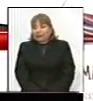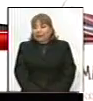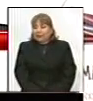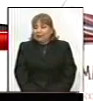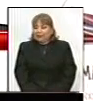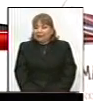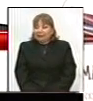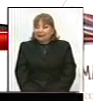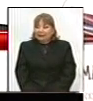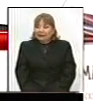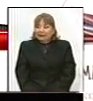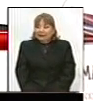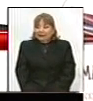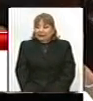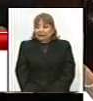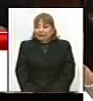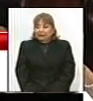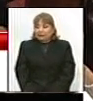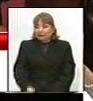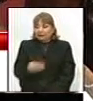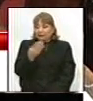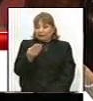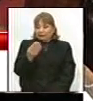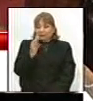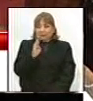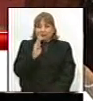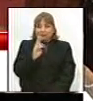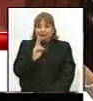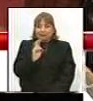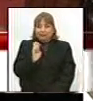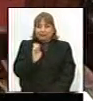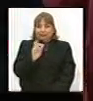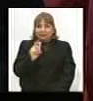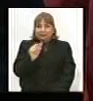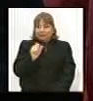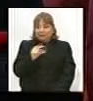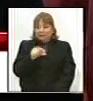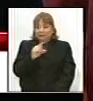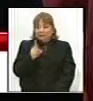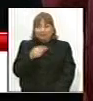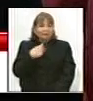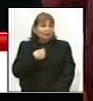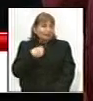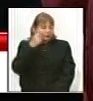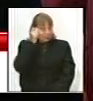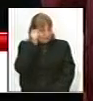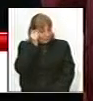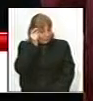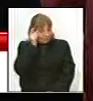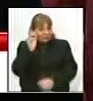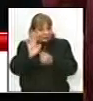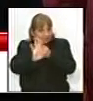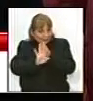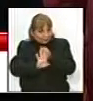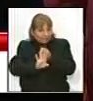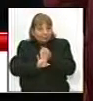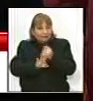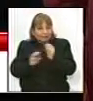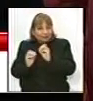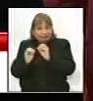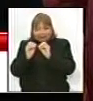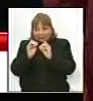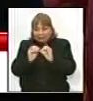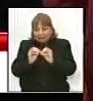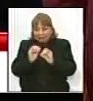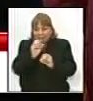a través suyo. Congresista Vela. Presidenta, si hay alguna razón por la que yo respaldo de que solamente le dejemos